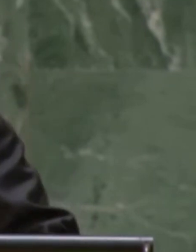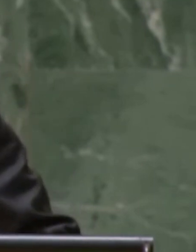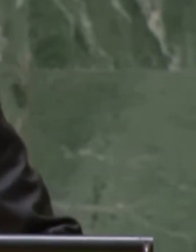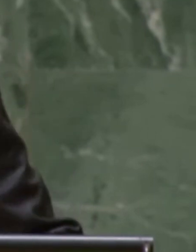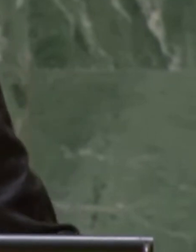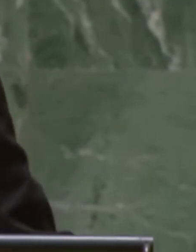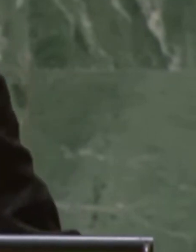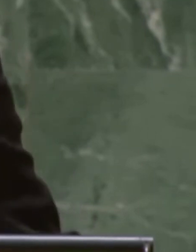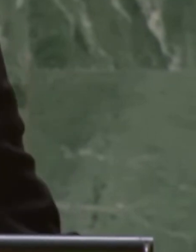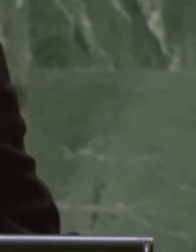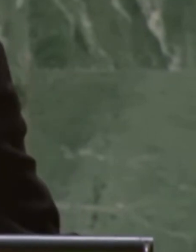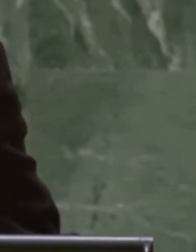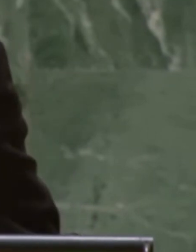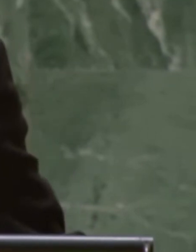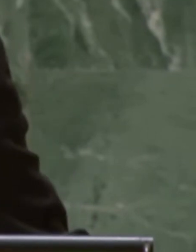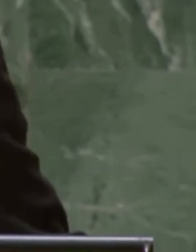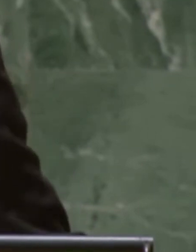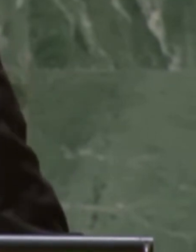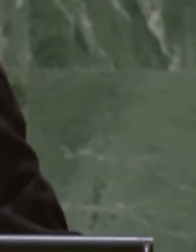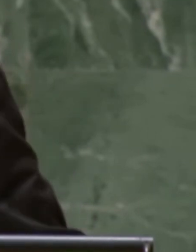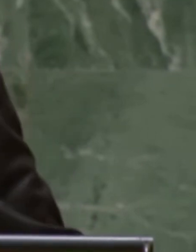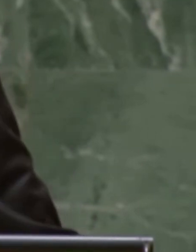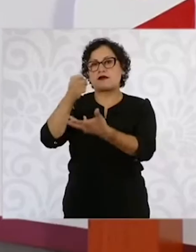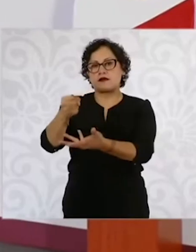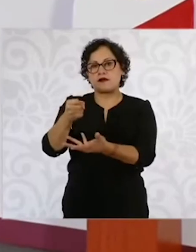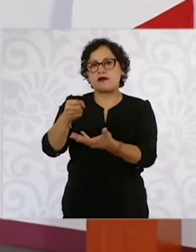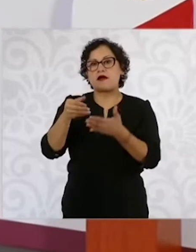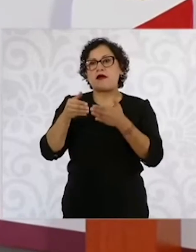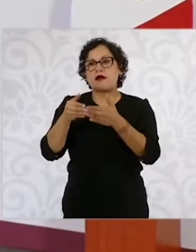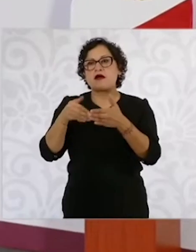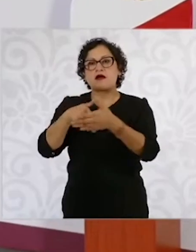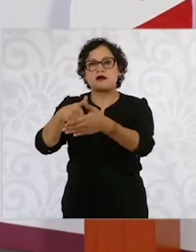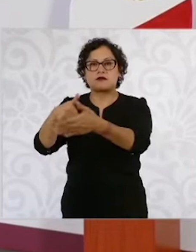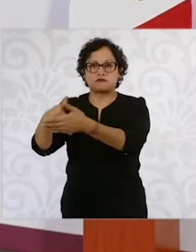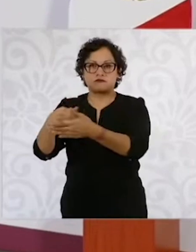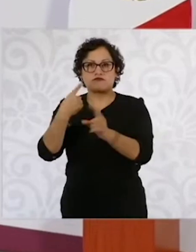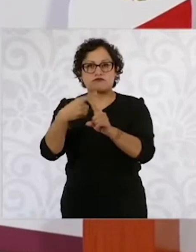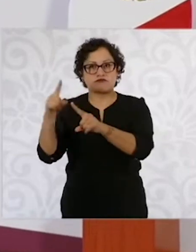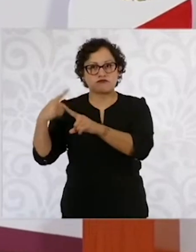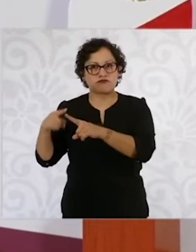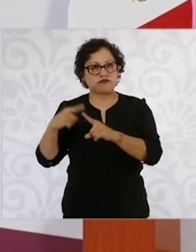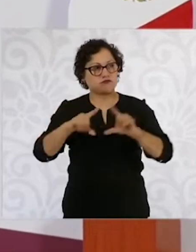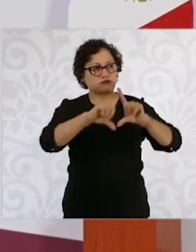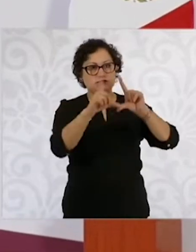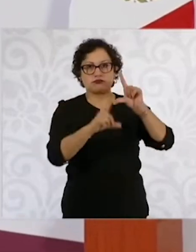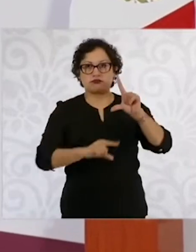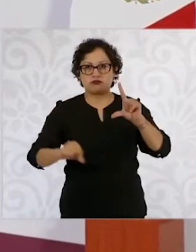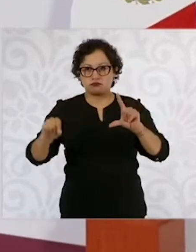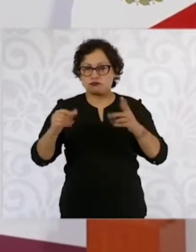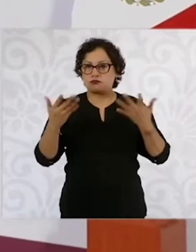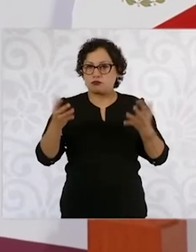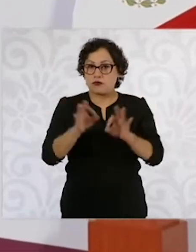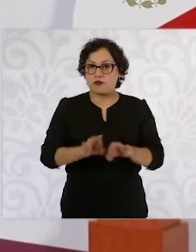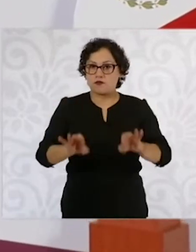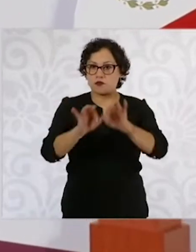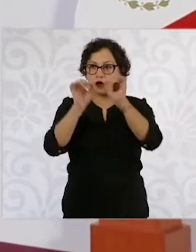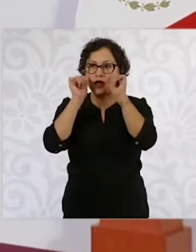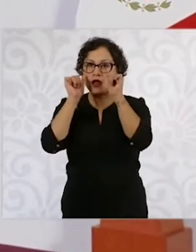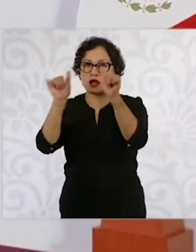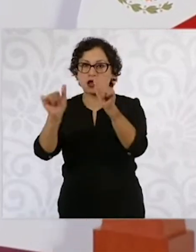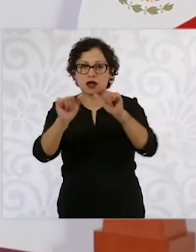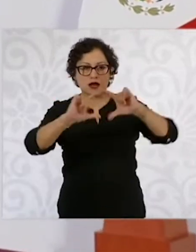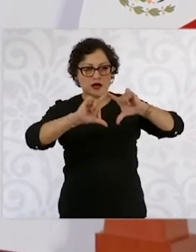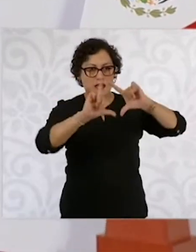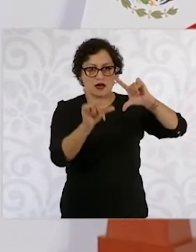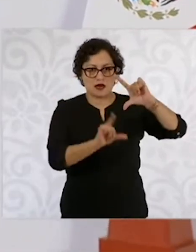prepararse para una relación más compleja con Estados Unidos México el principal socio comercial de Estados Unidos en la región se encuentra en una posición